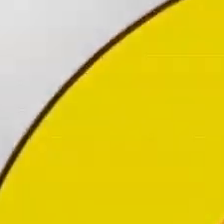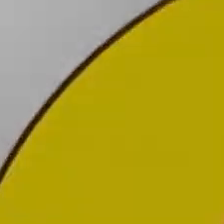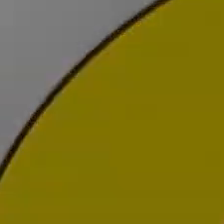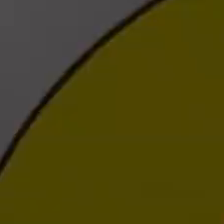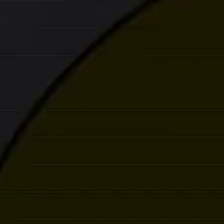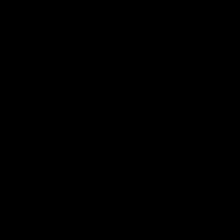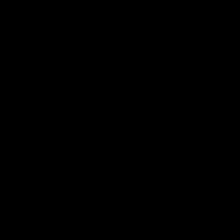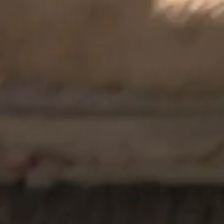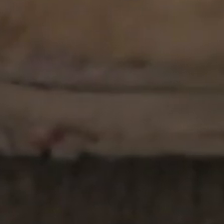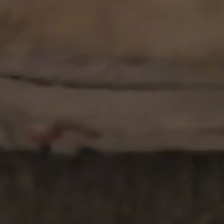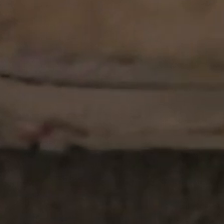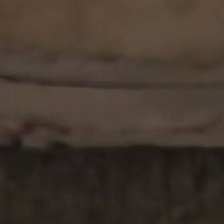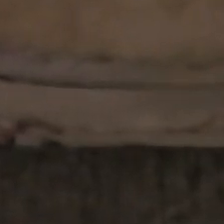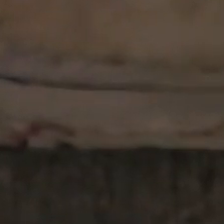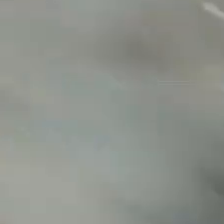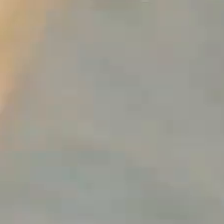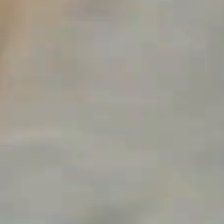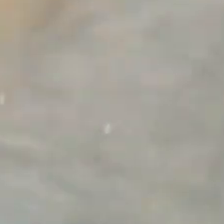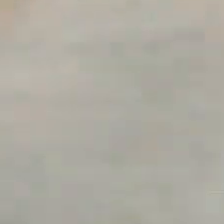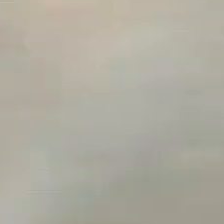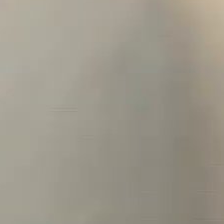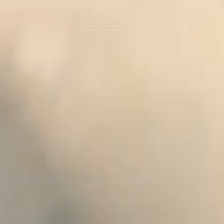Costa Rica.